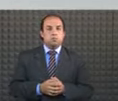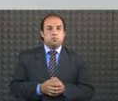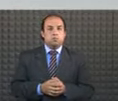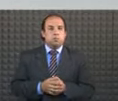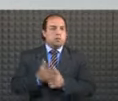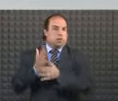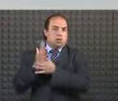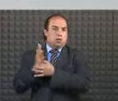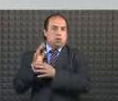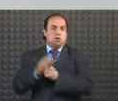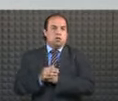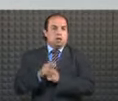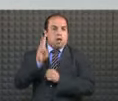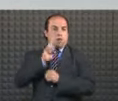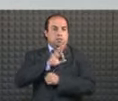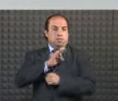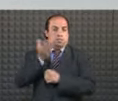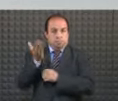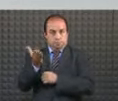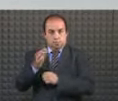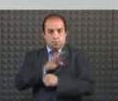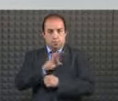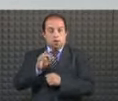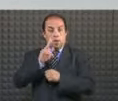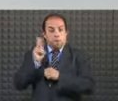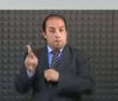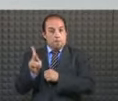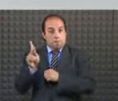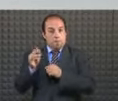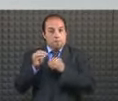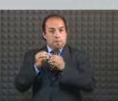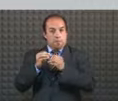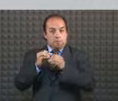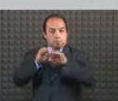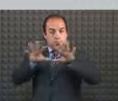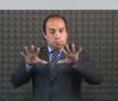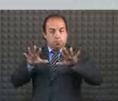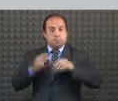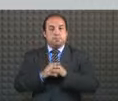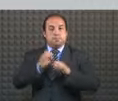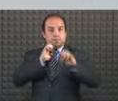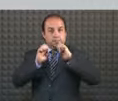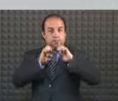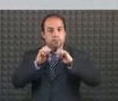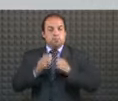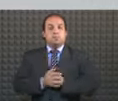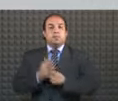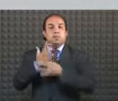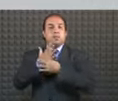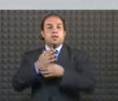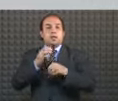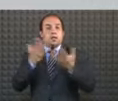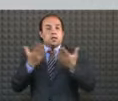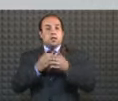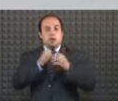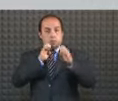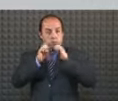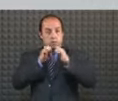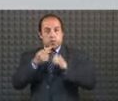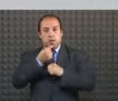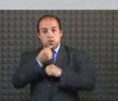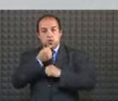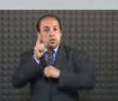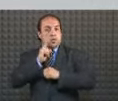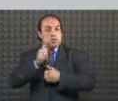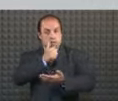y a ver si le podemos pedir que pueda publicar esta encuesta. Hicieron una encuesta de entre niños y niñas de